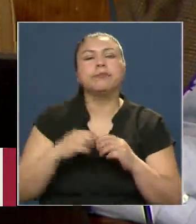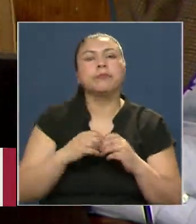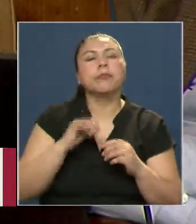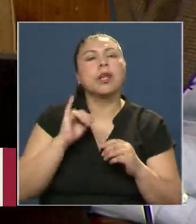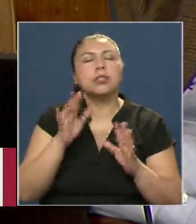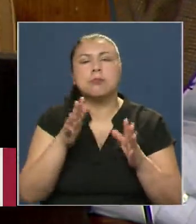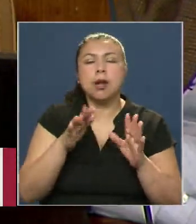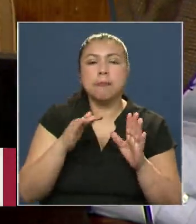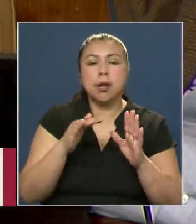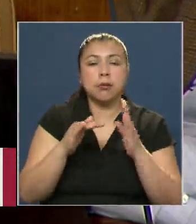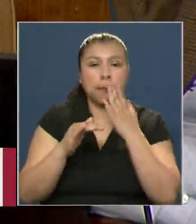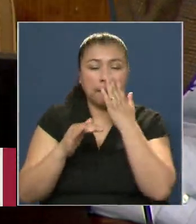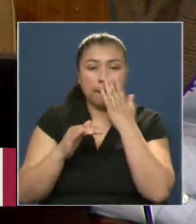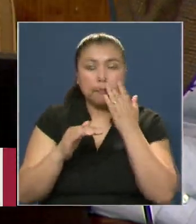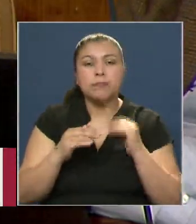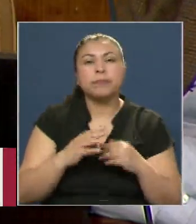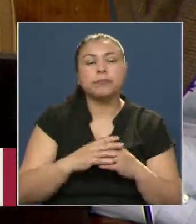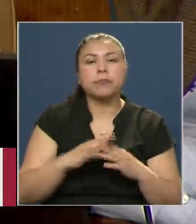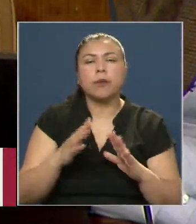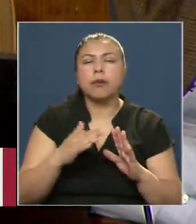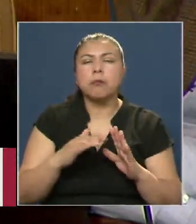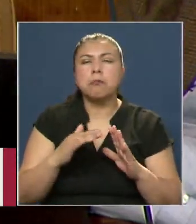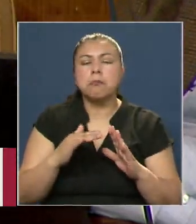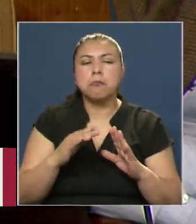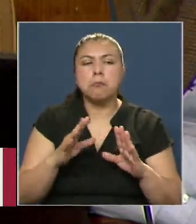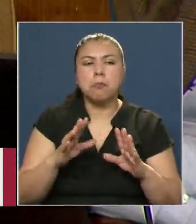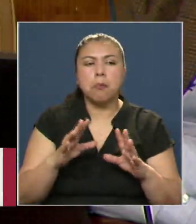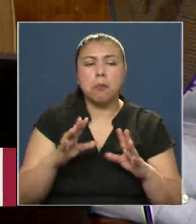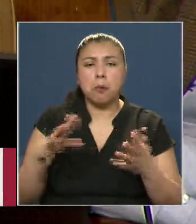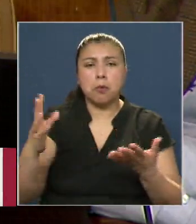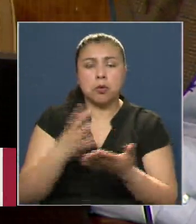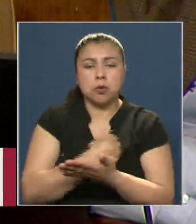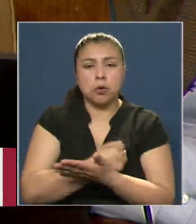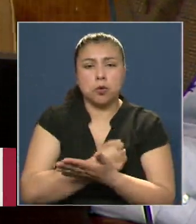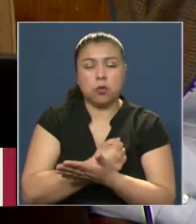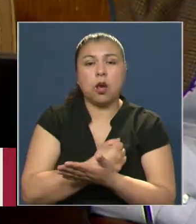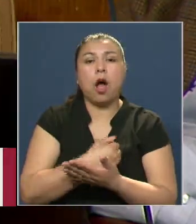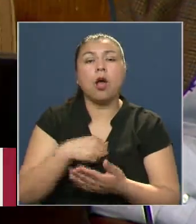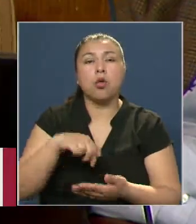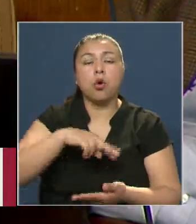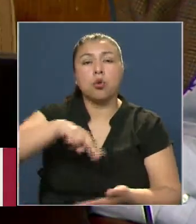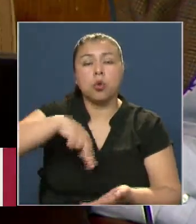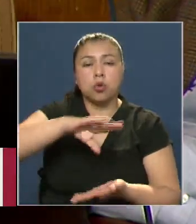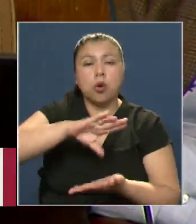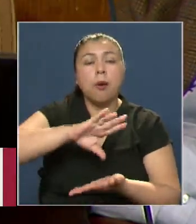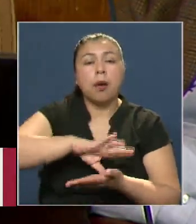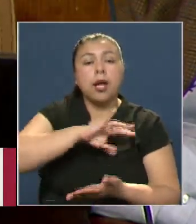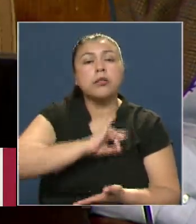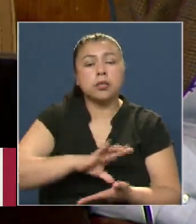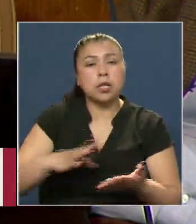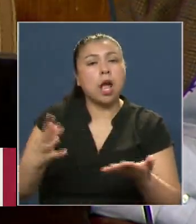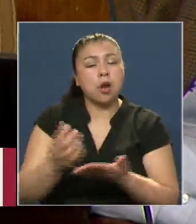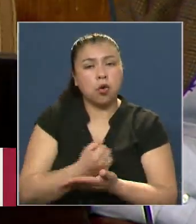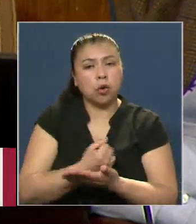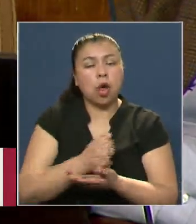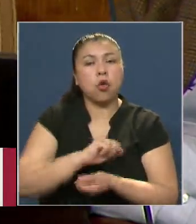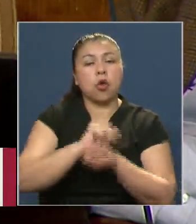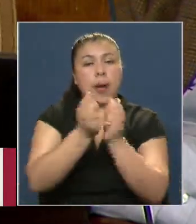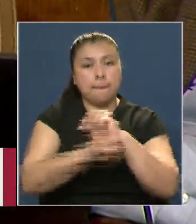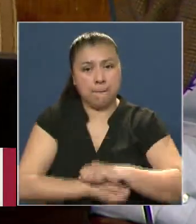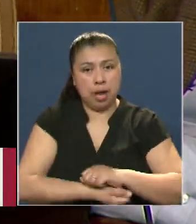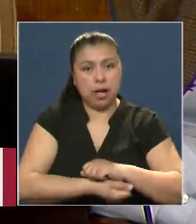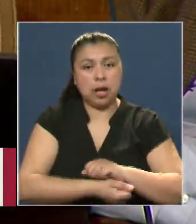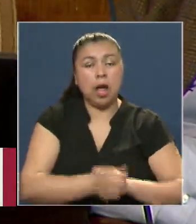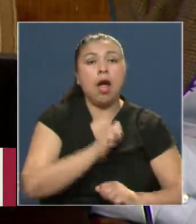ubica en una favorable perspectiva al mérito de los logros alcanzados por nuestro país. Los resultados del estudio La